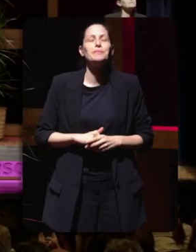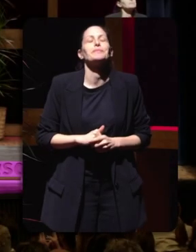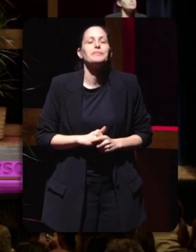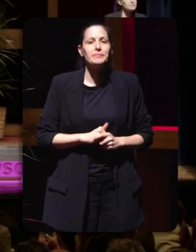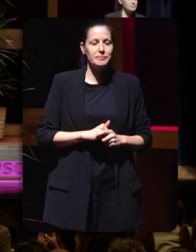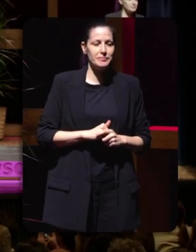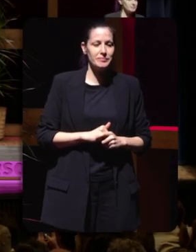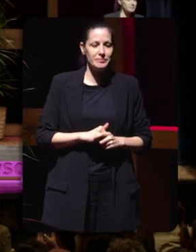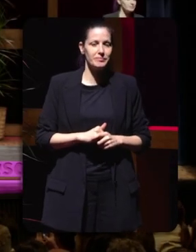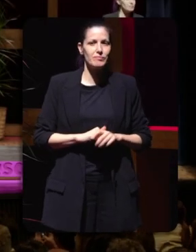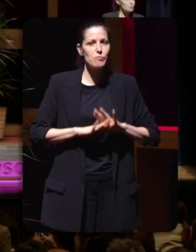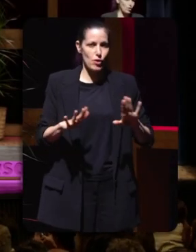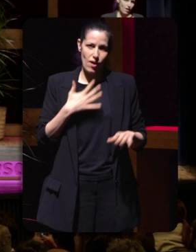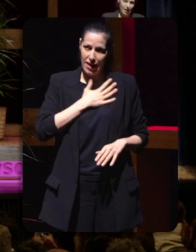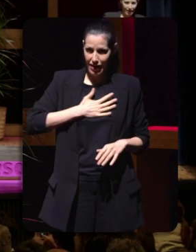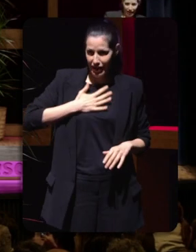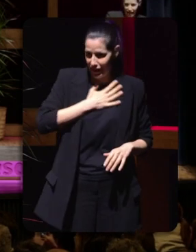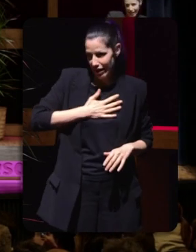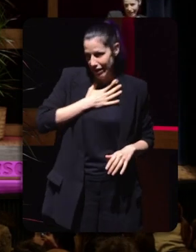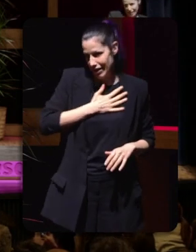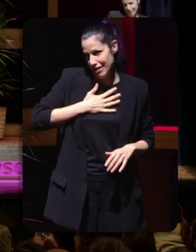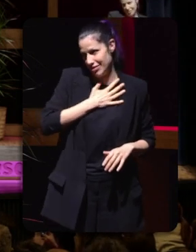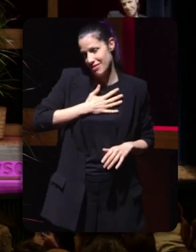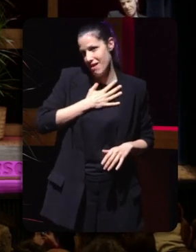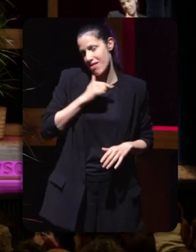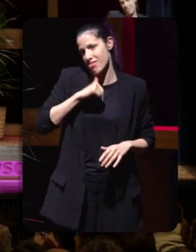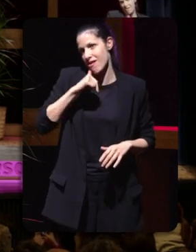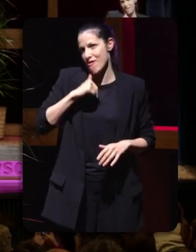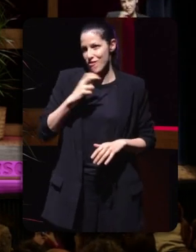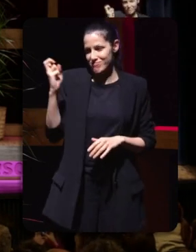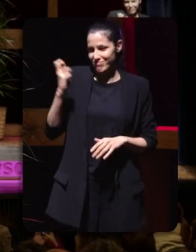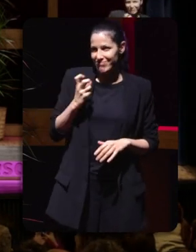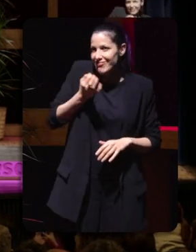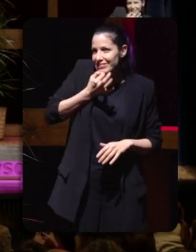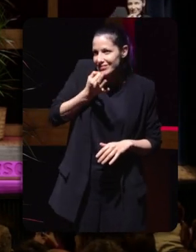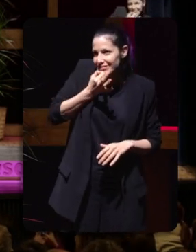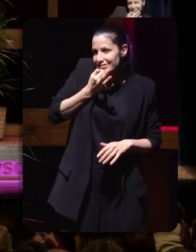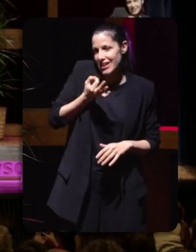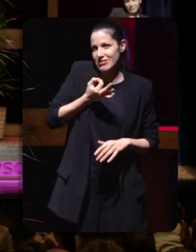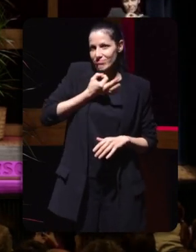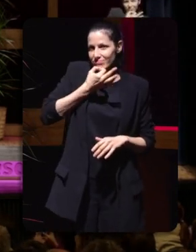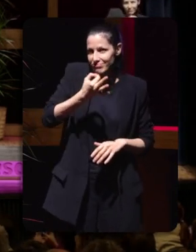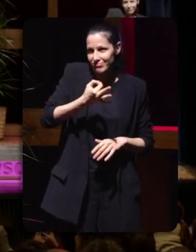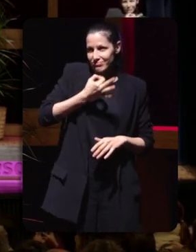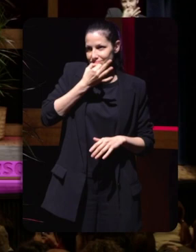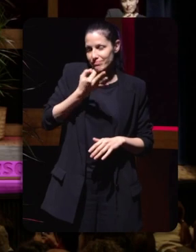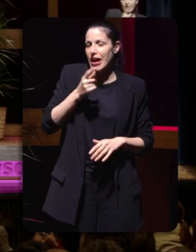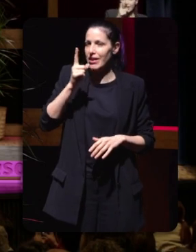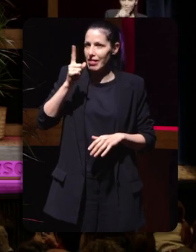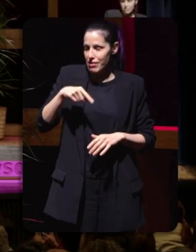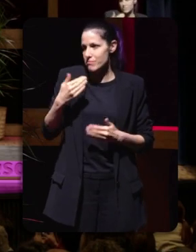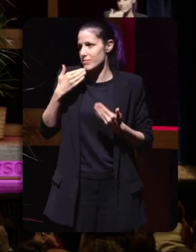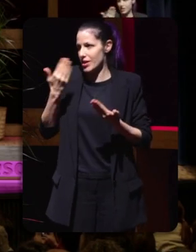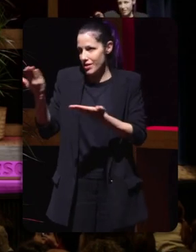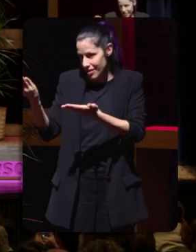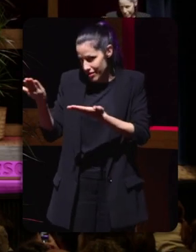bueno encantada de estar aquí esta tarde encantada de recibir esta invitación y